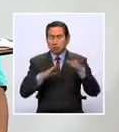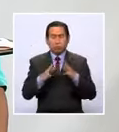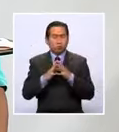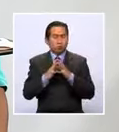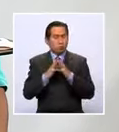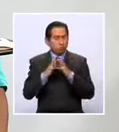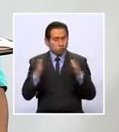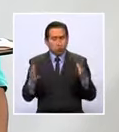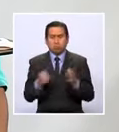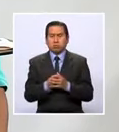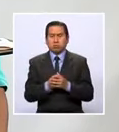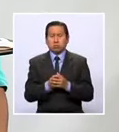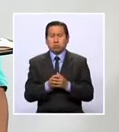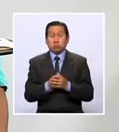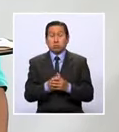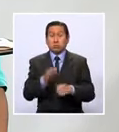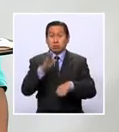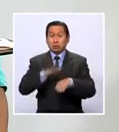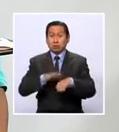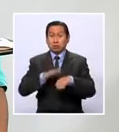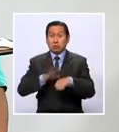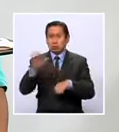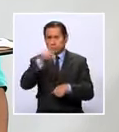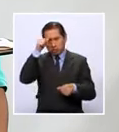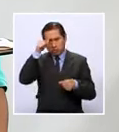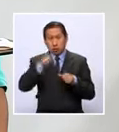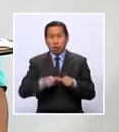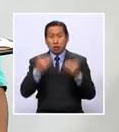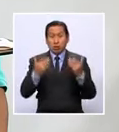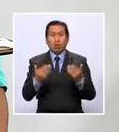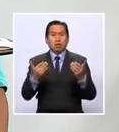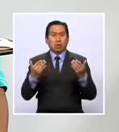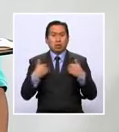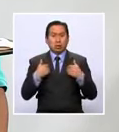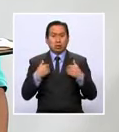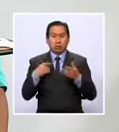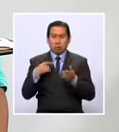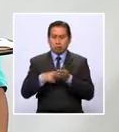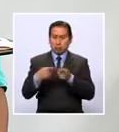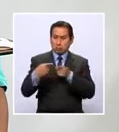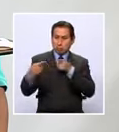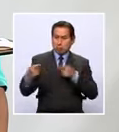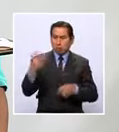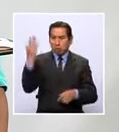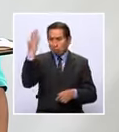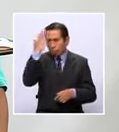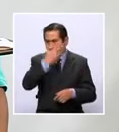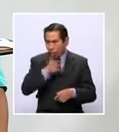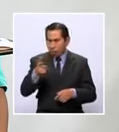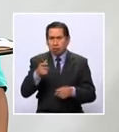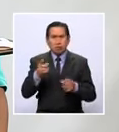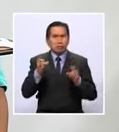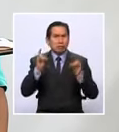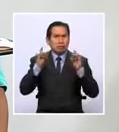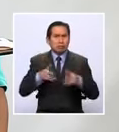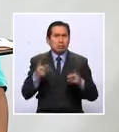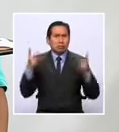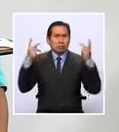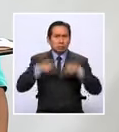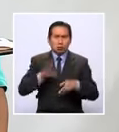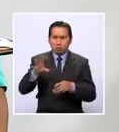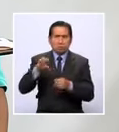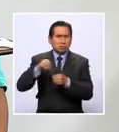y recordamos que estamos ante un enemigo invisible muy agresivo que ha